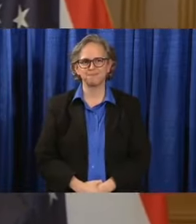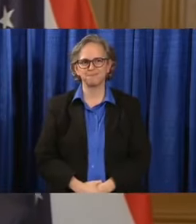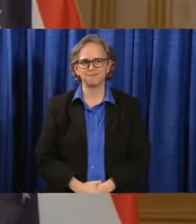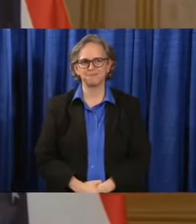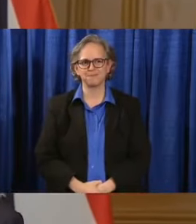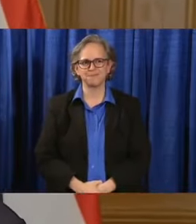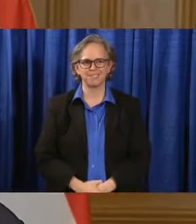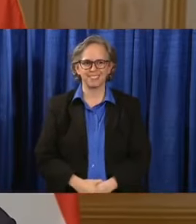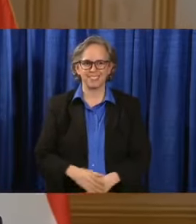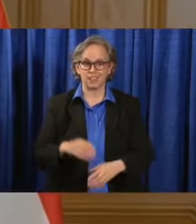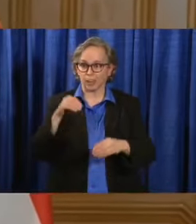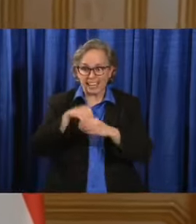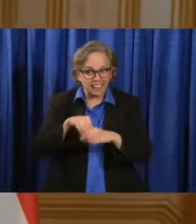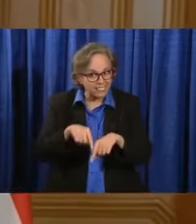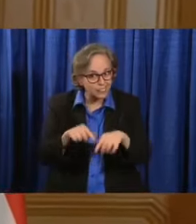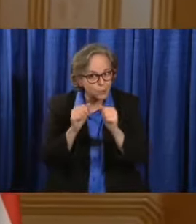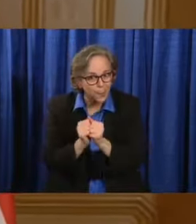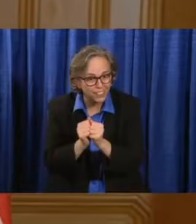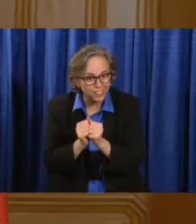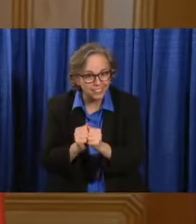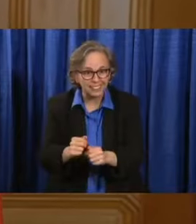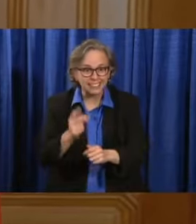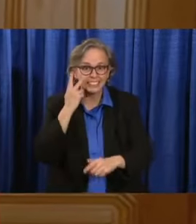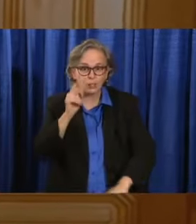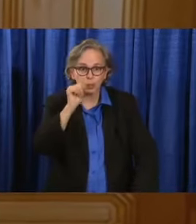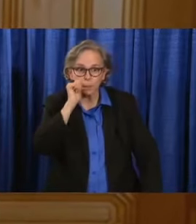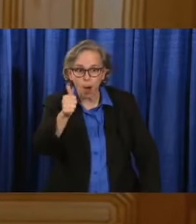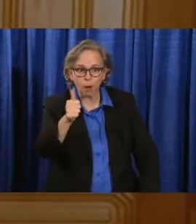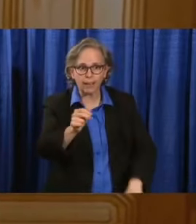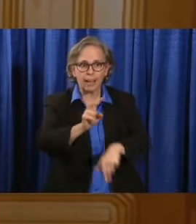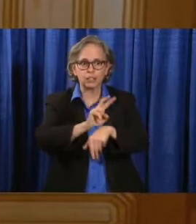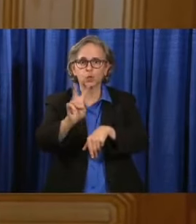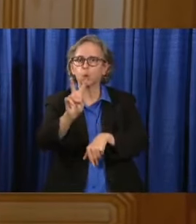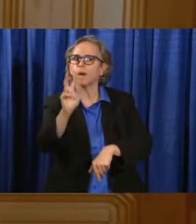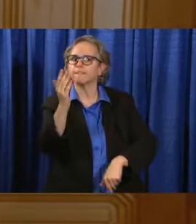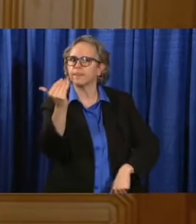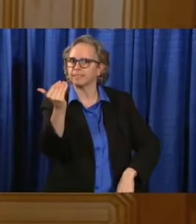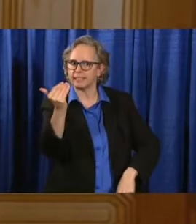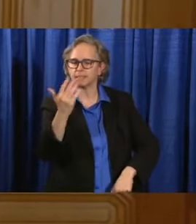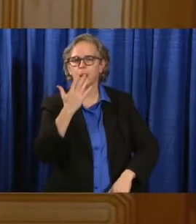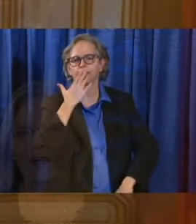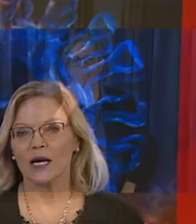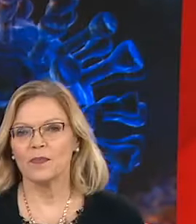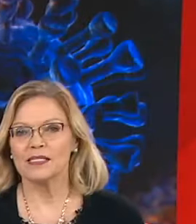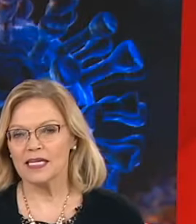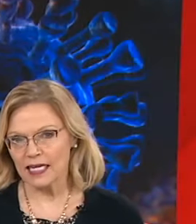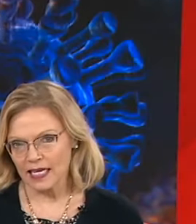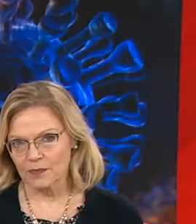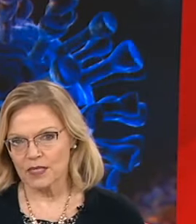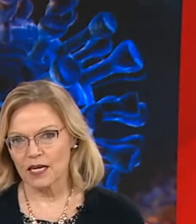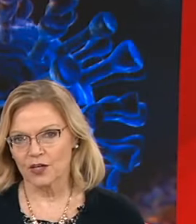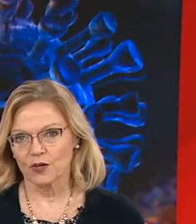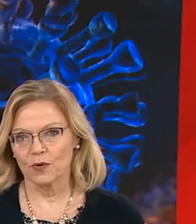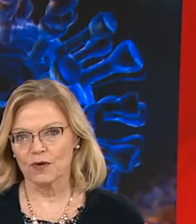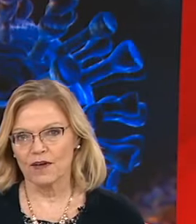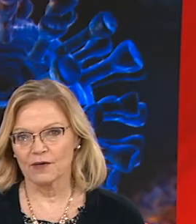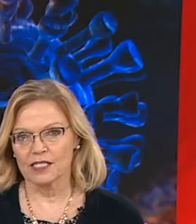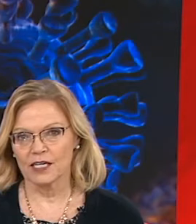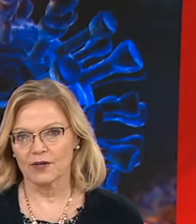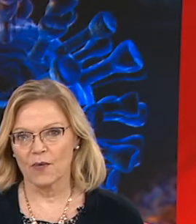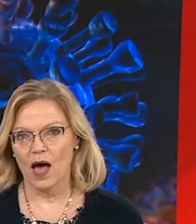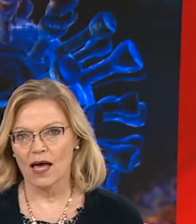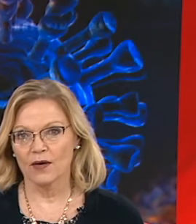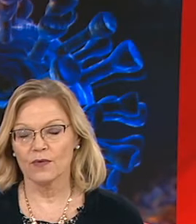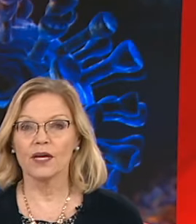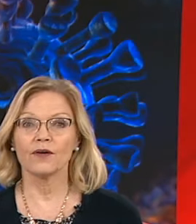We're in this together. We'll see you all tomorrow at 2:15. Thank you. Governor DeWine wrapping up his daily update on the coronavirus